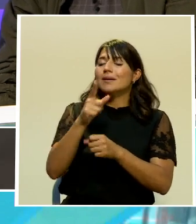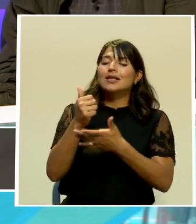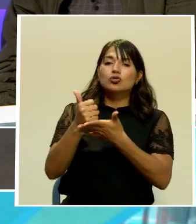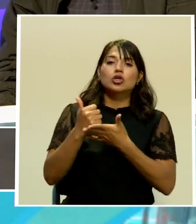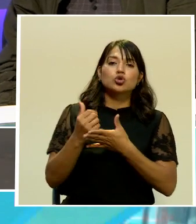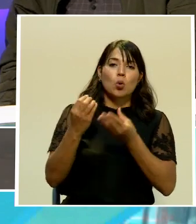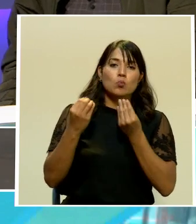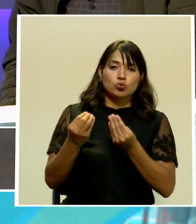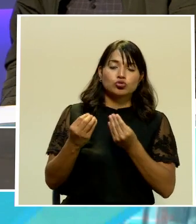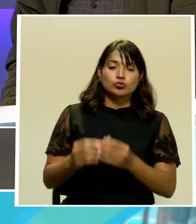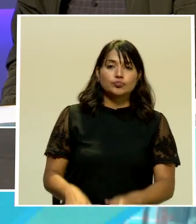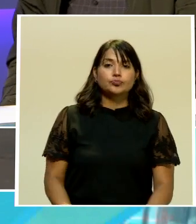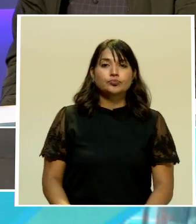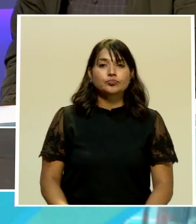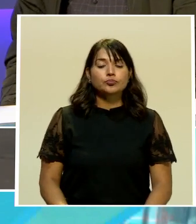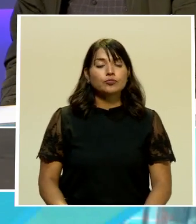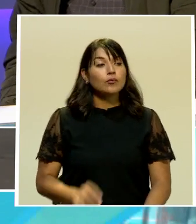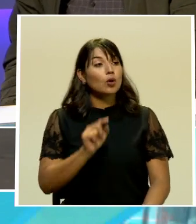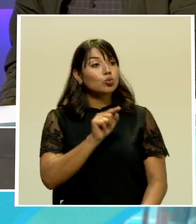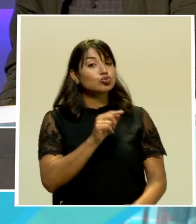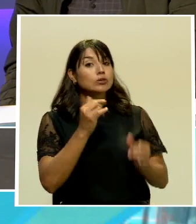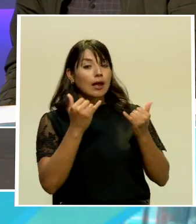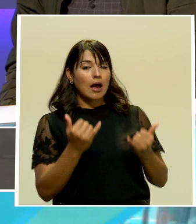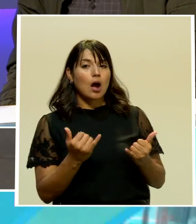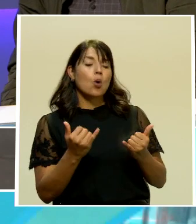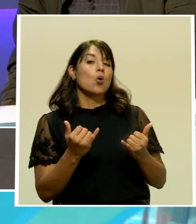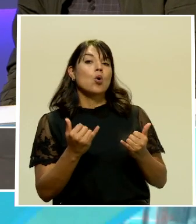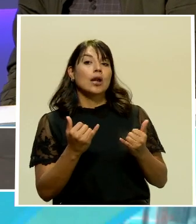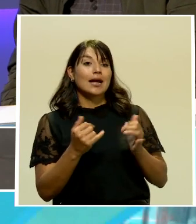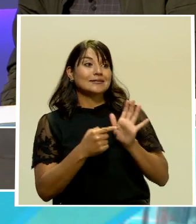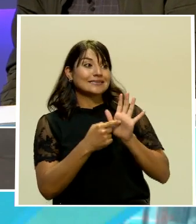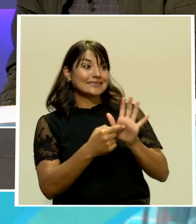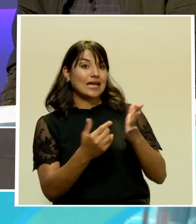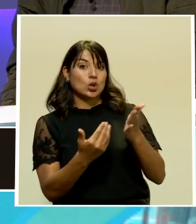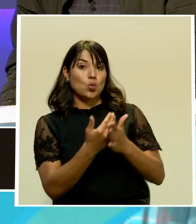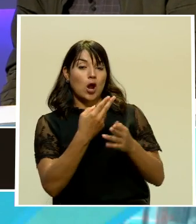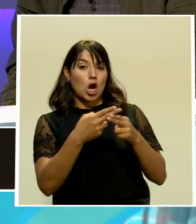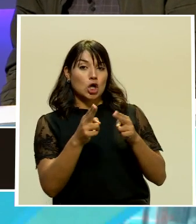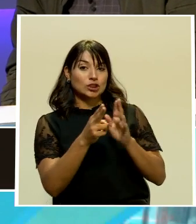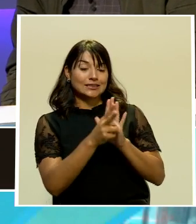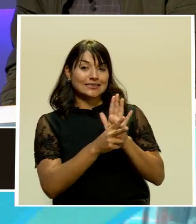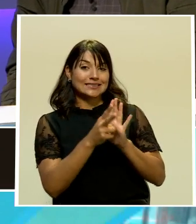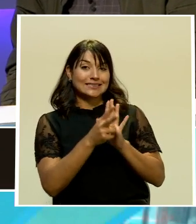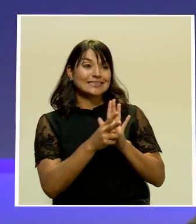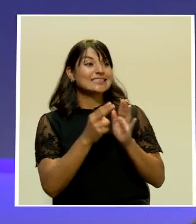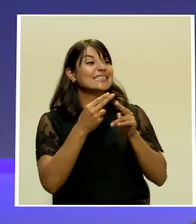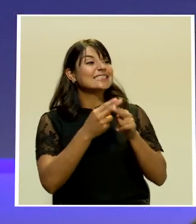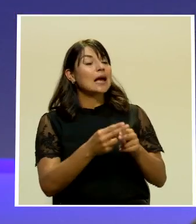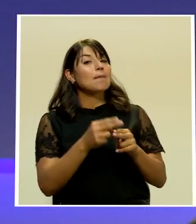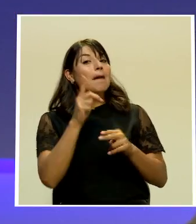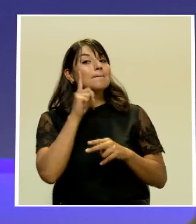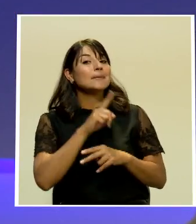mucho. Ahora estás estrenando una nueva peli, un nuevo corto que se llama El Mito Blanco,